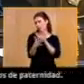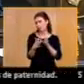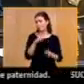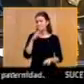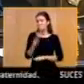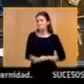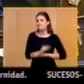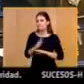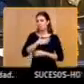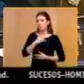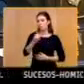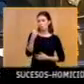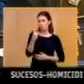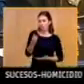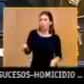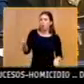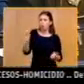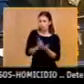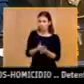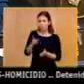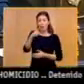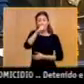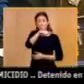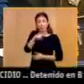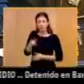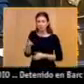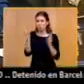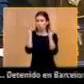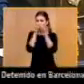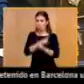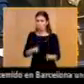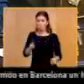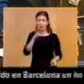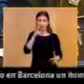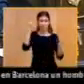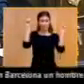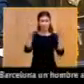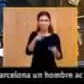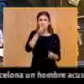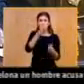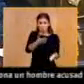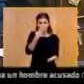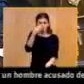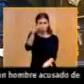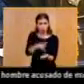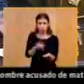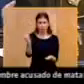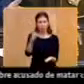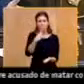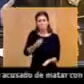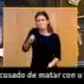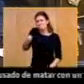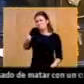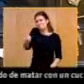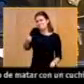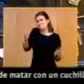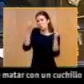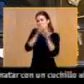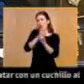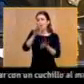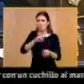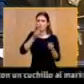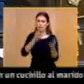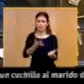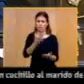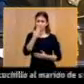y ser reelegido, escondió durante meses la grave crisis que padecemos. Además, señor presidente, siempre lógicamente